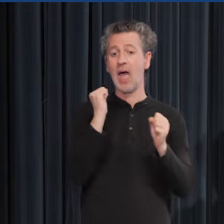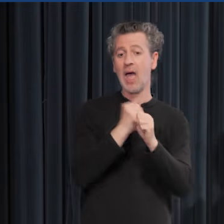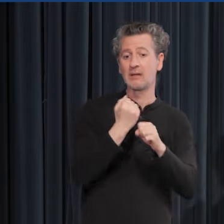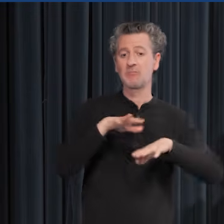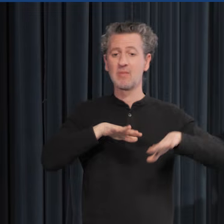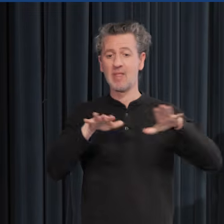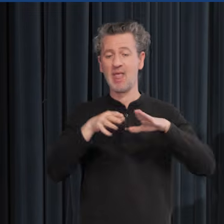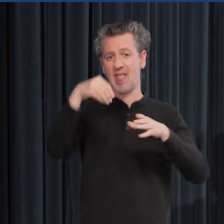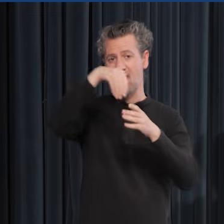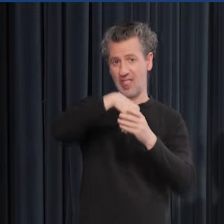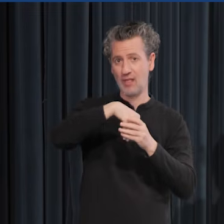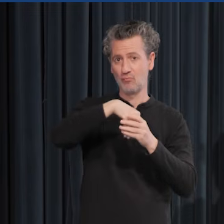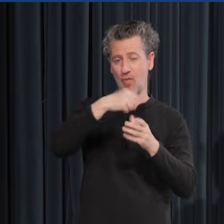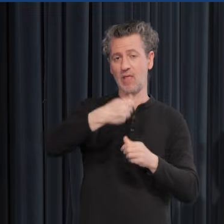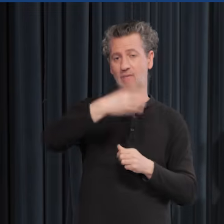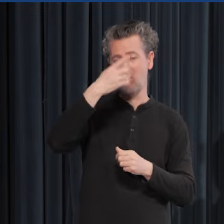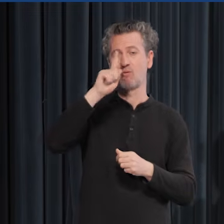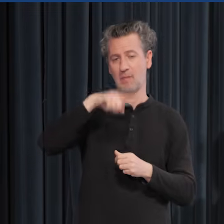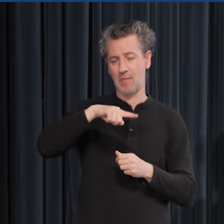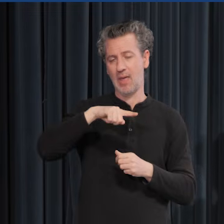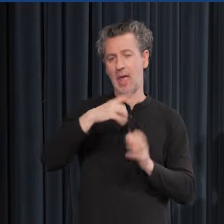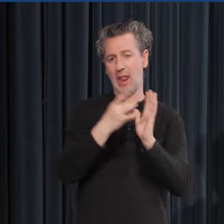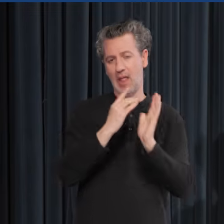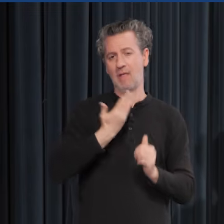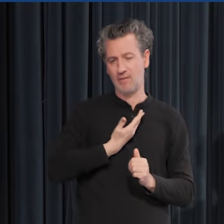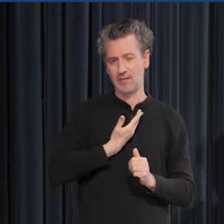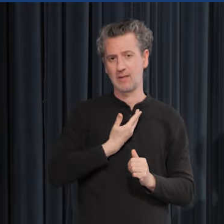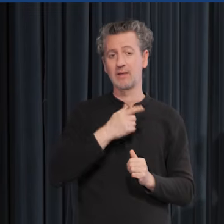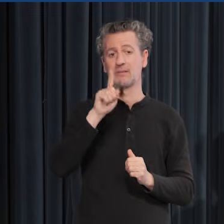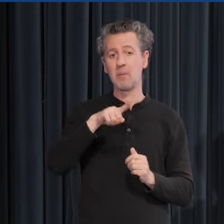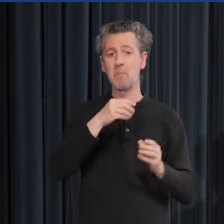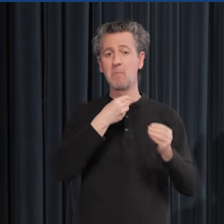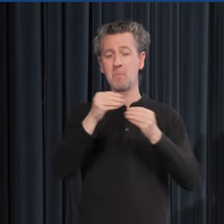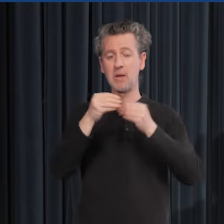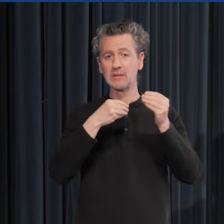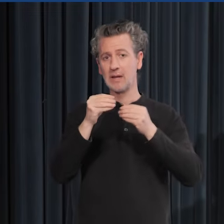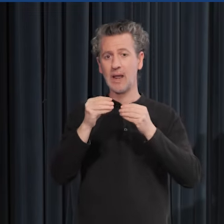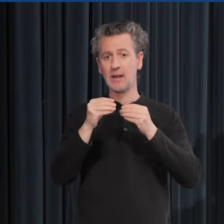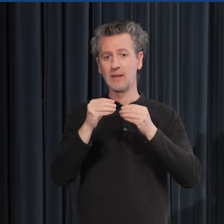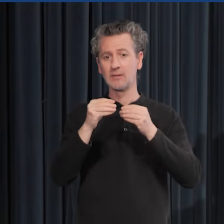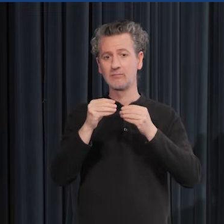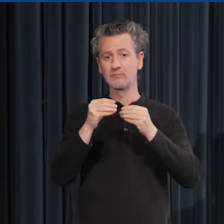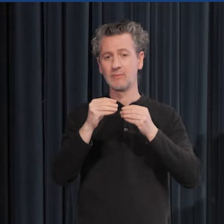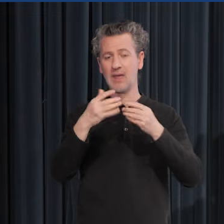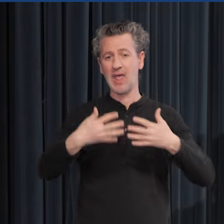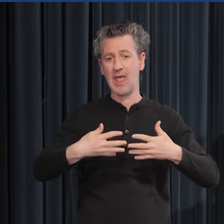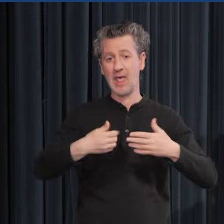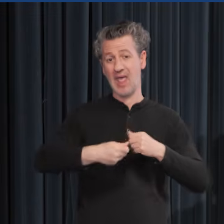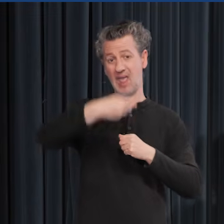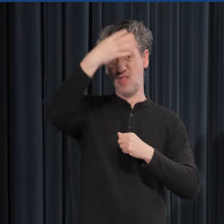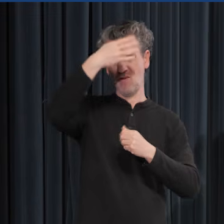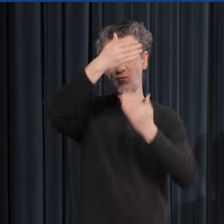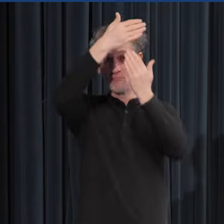los edificios afectan también a esta calidad. Los materiales con los que recubramos los edificios, con los que